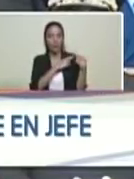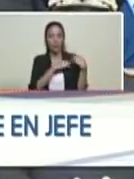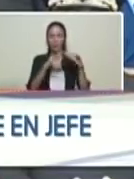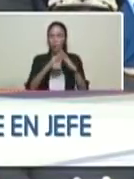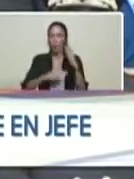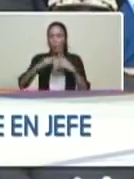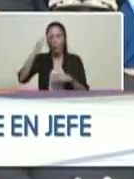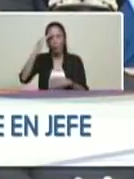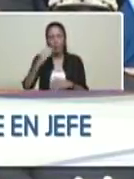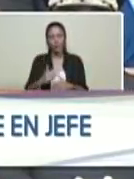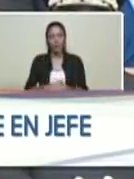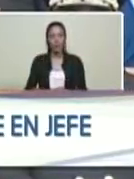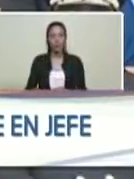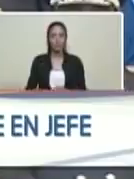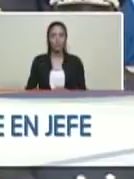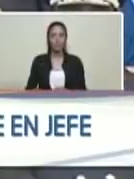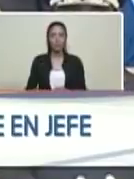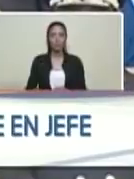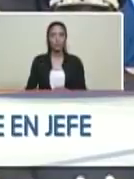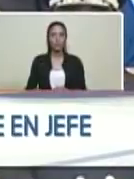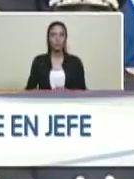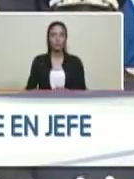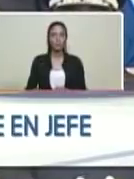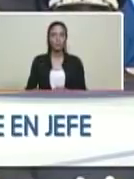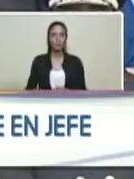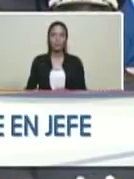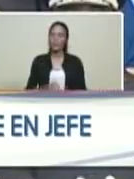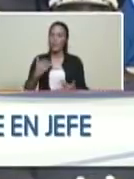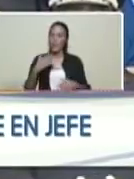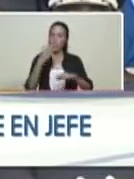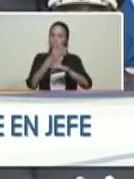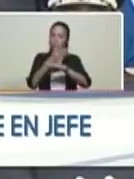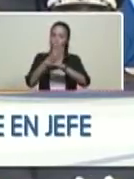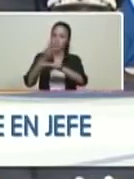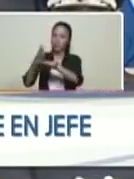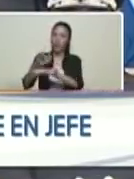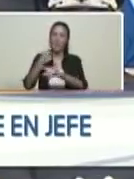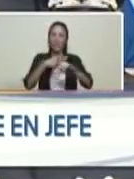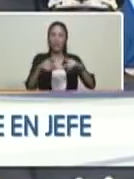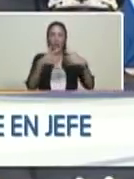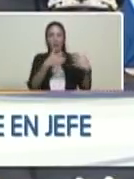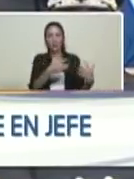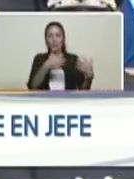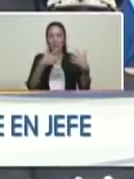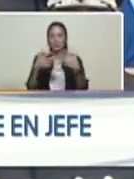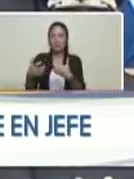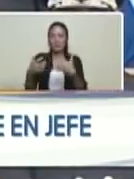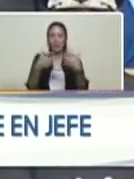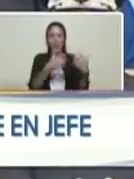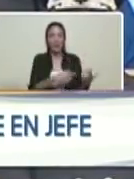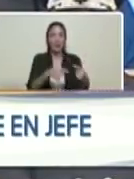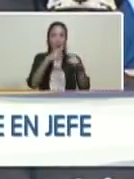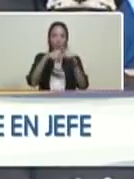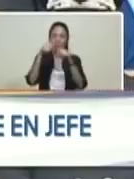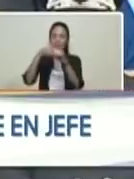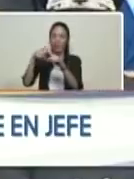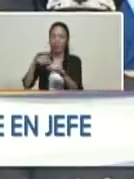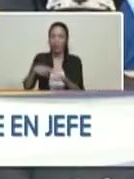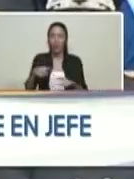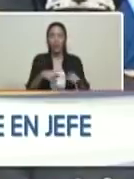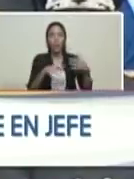ejércitos libertadores para ir a boyacá y carabobo la bombona